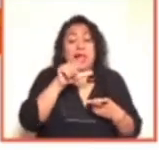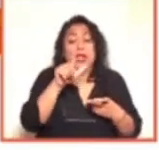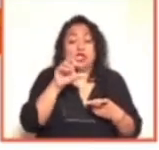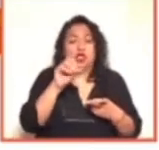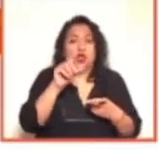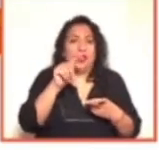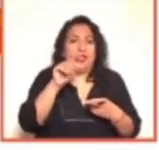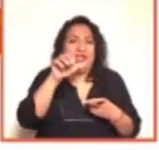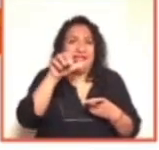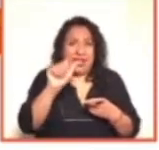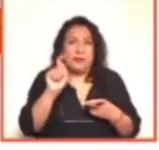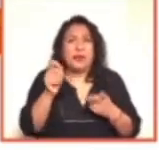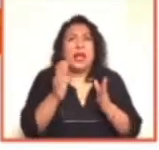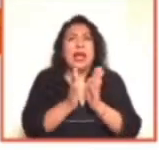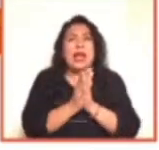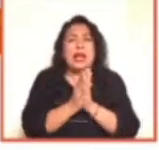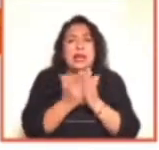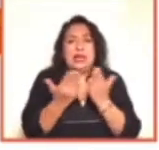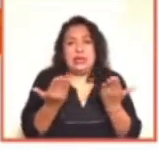es una novela,